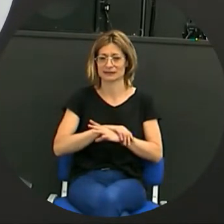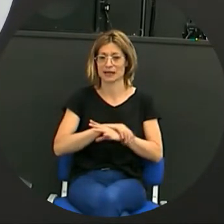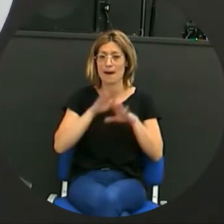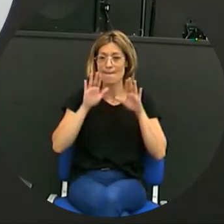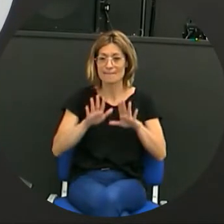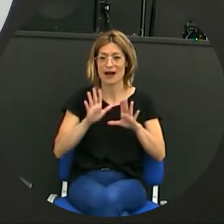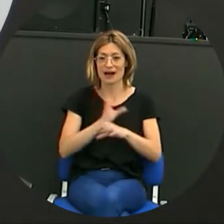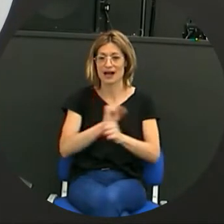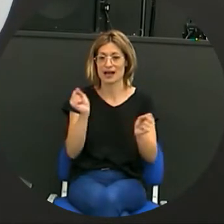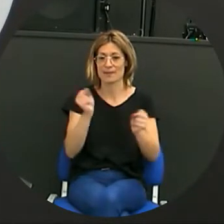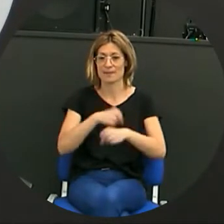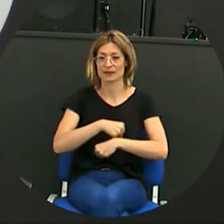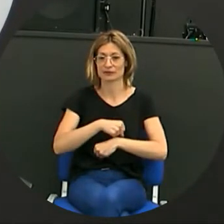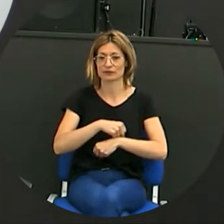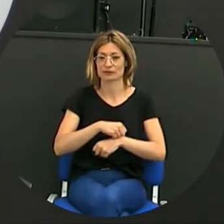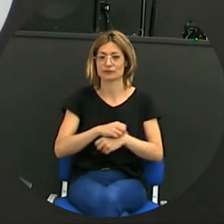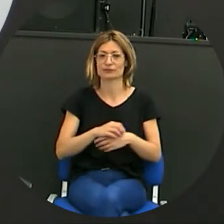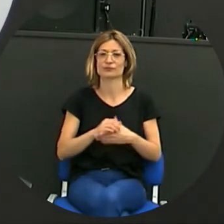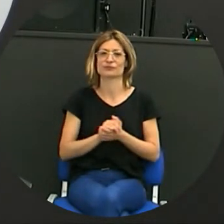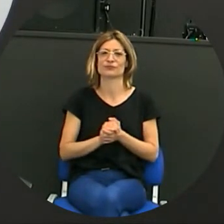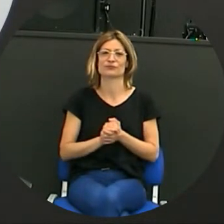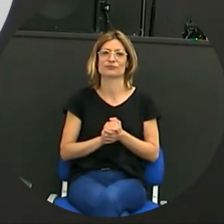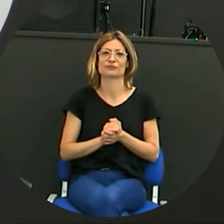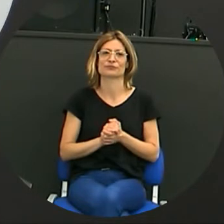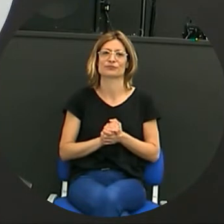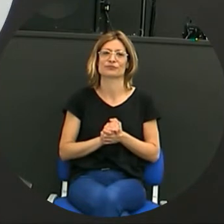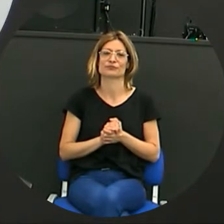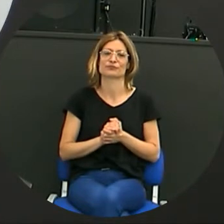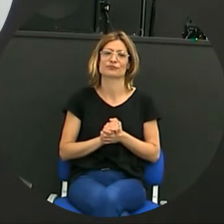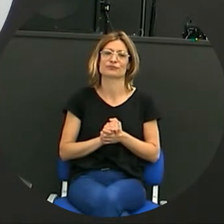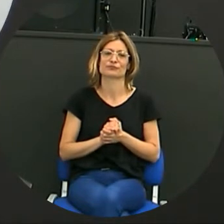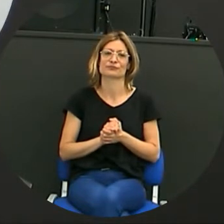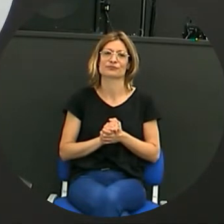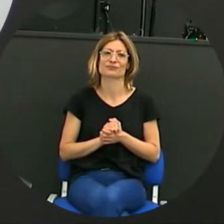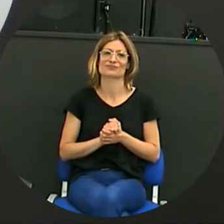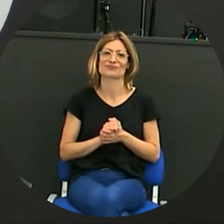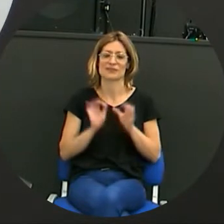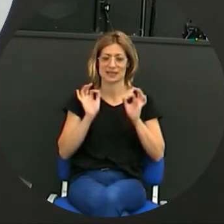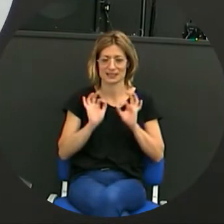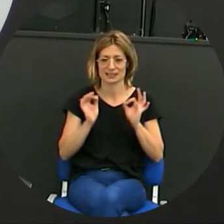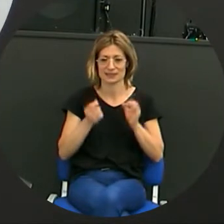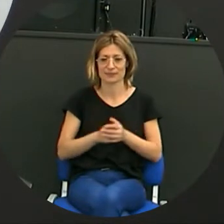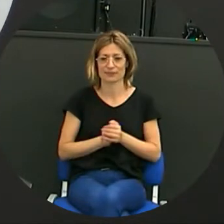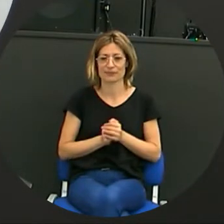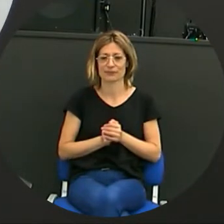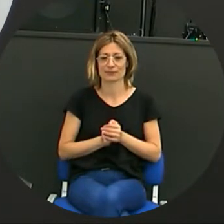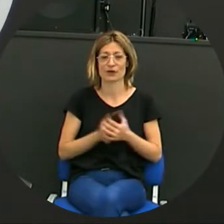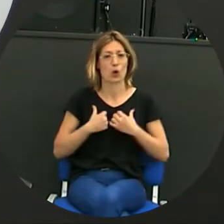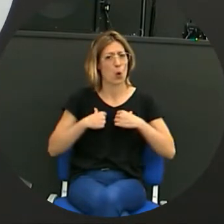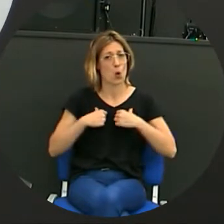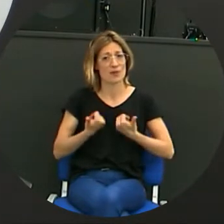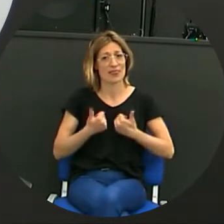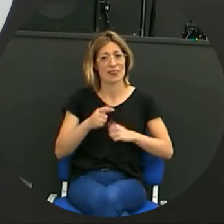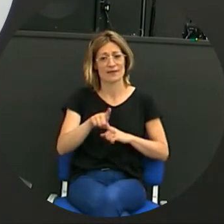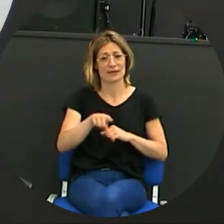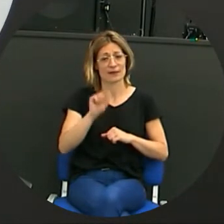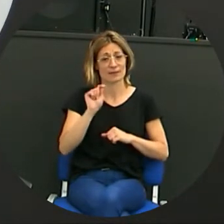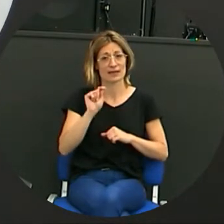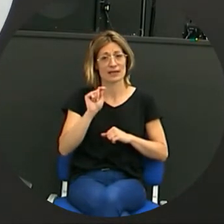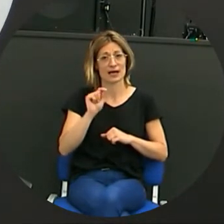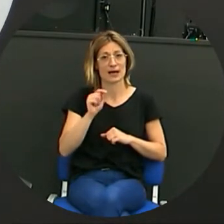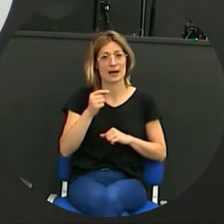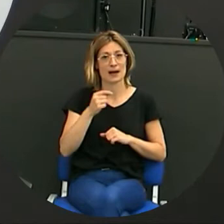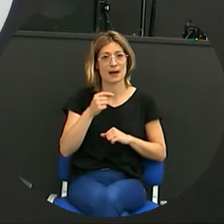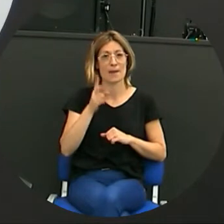que contiene las promesas de Dios se sigan cumpliendo. Así que comienza, determina hoy, viendo ese